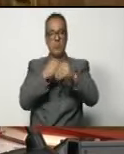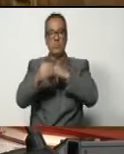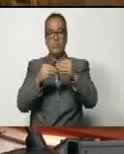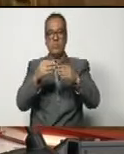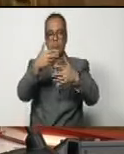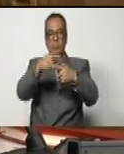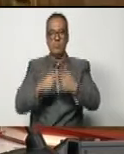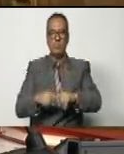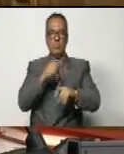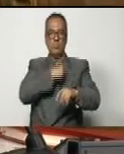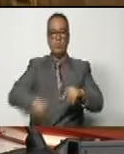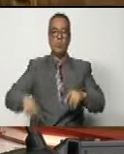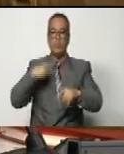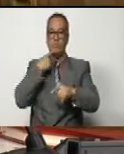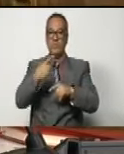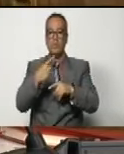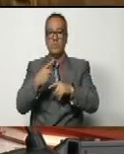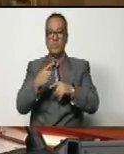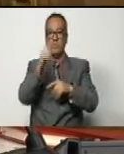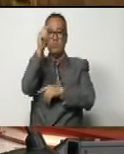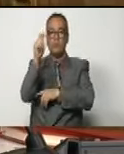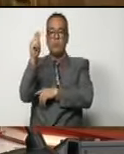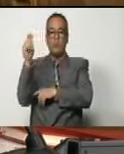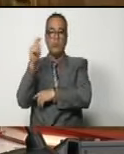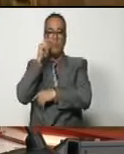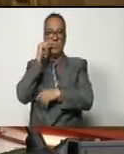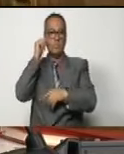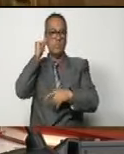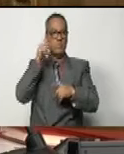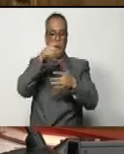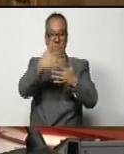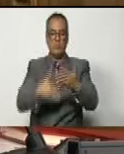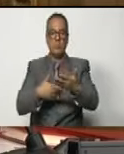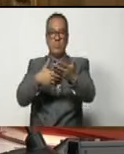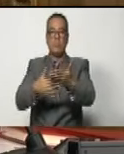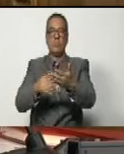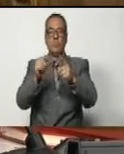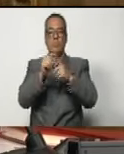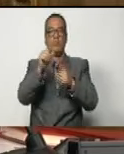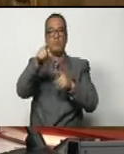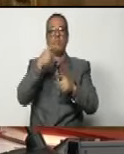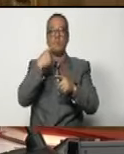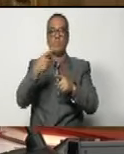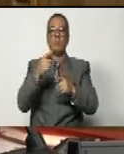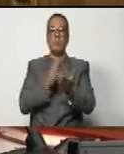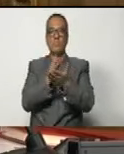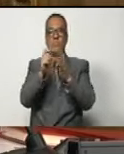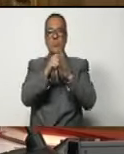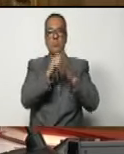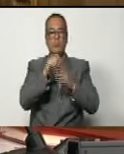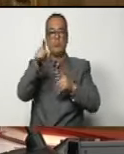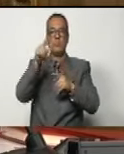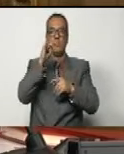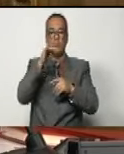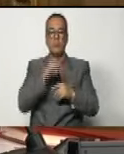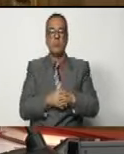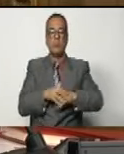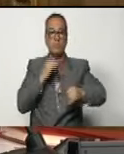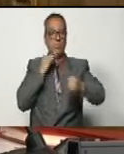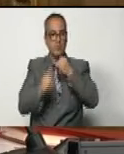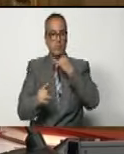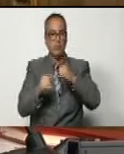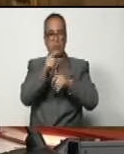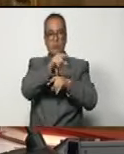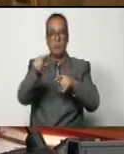relación a la cuenta, el presidente dio a las diputadas y los diputados indicados en lista anexa el derecho de palabra para puntos de información. Finalizadas